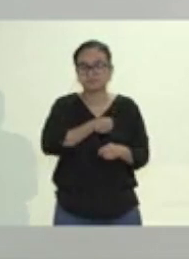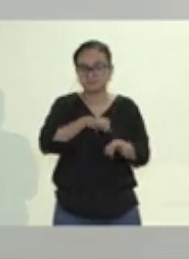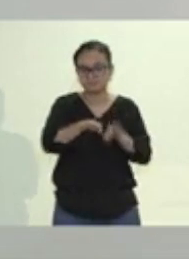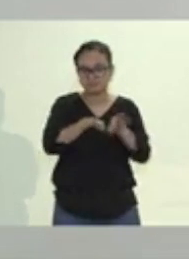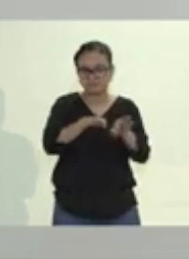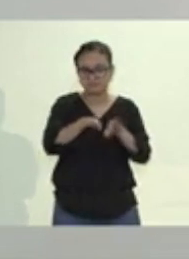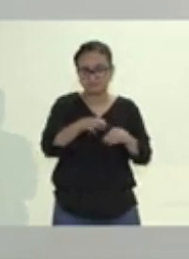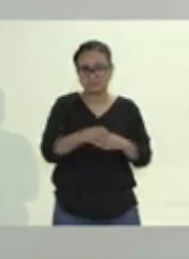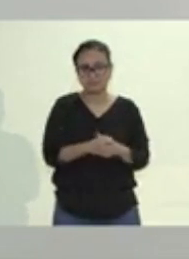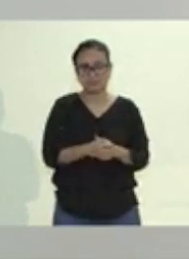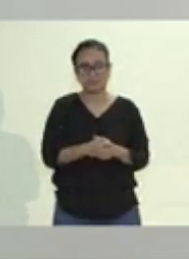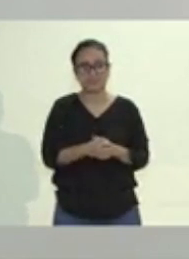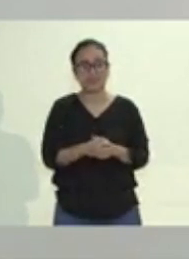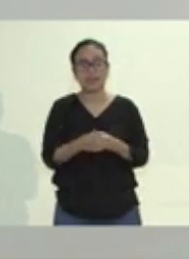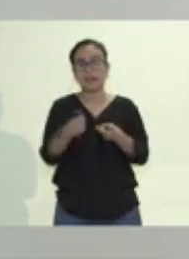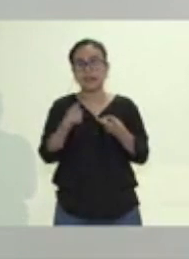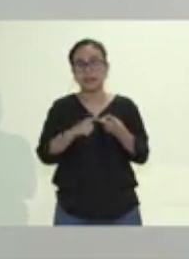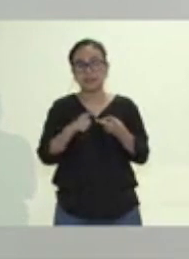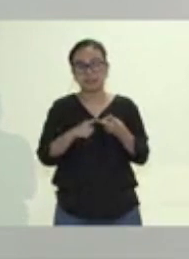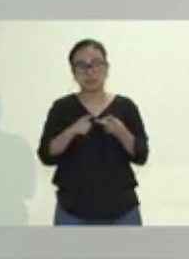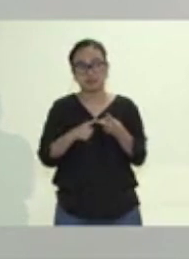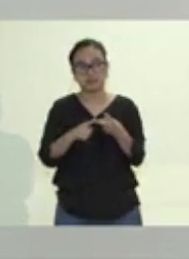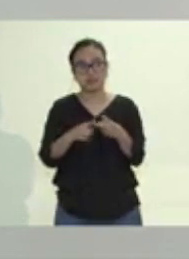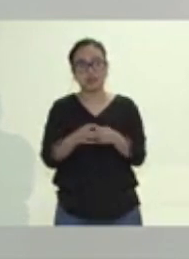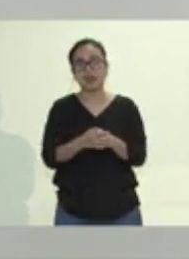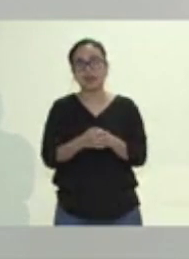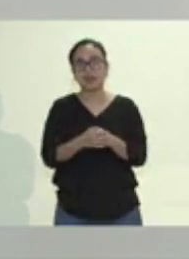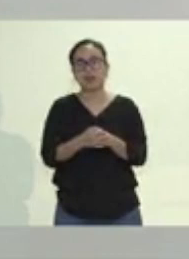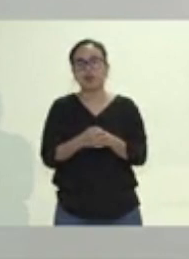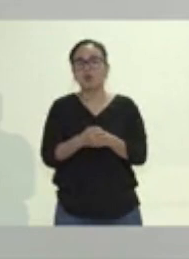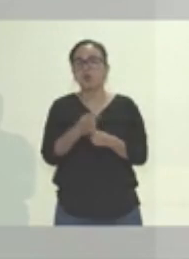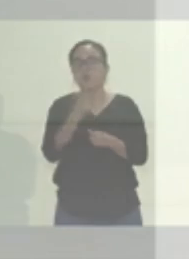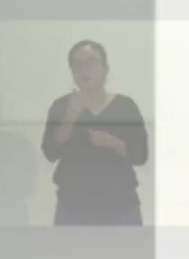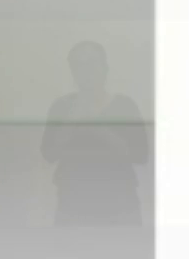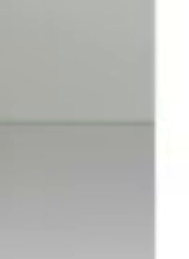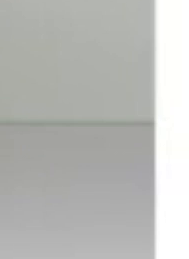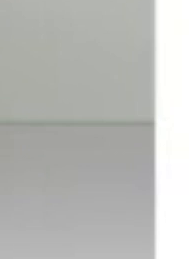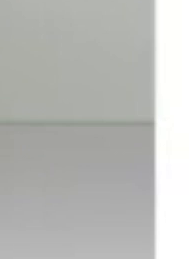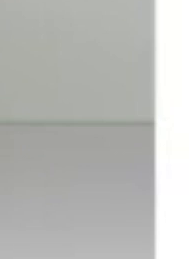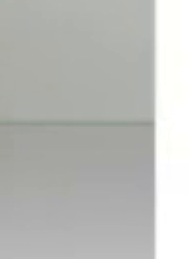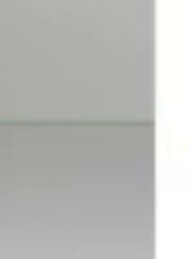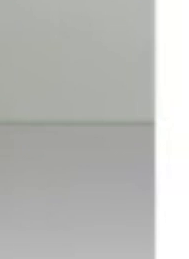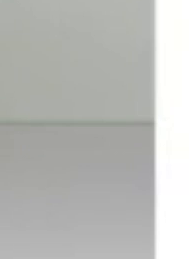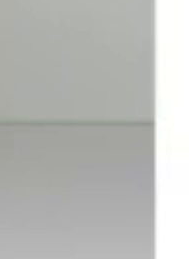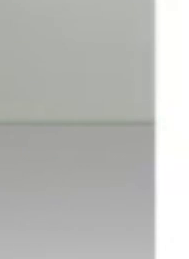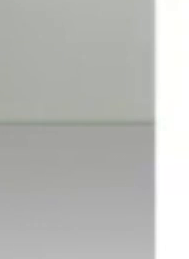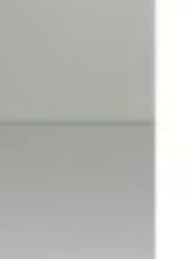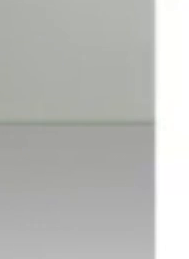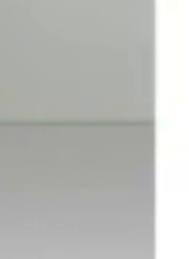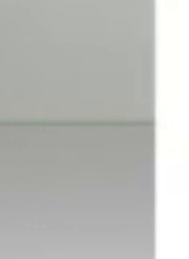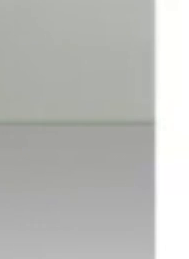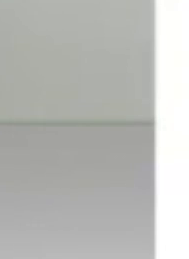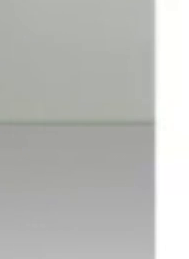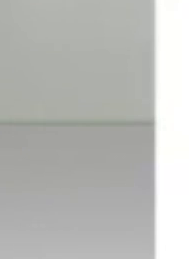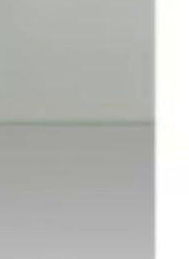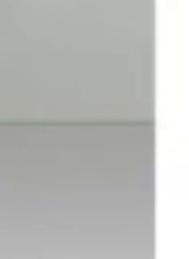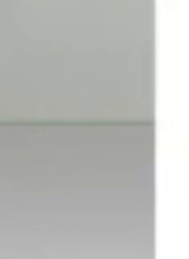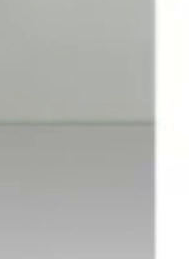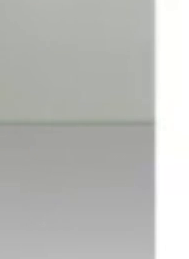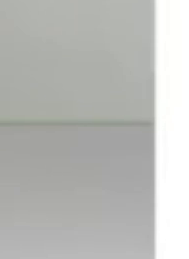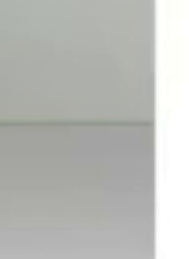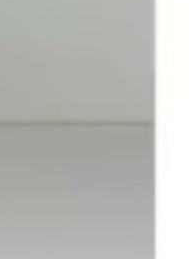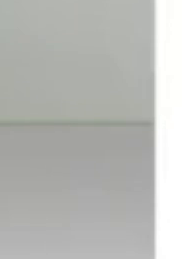cuando el sistema de salud mexicano se vea rebasado en algún momento está realizando la es uno de los temas primordiales